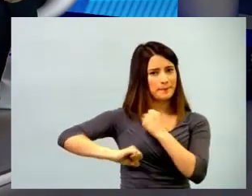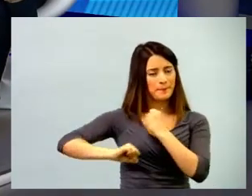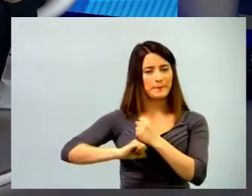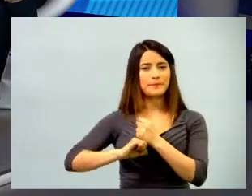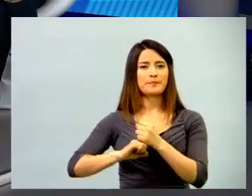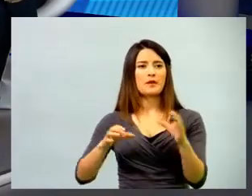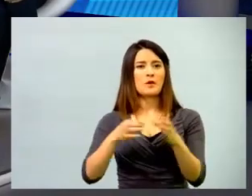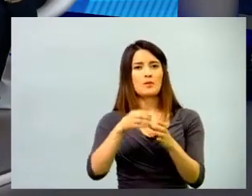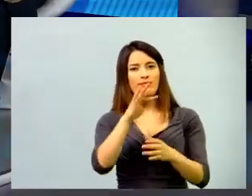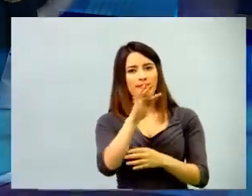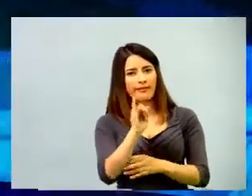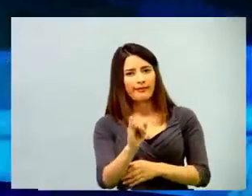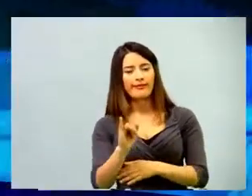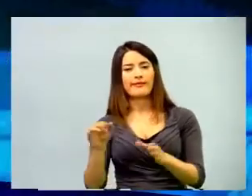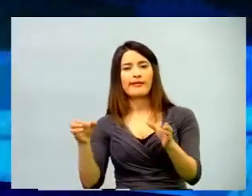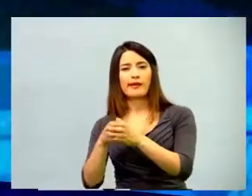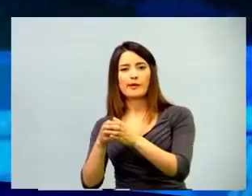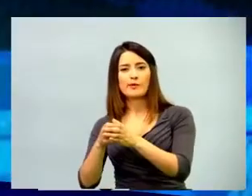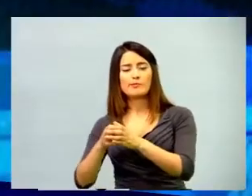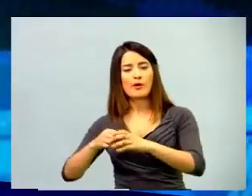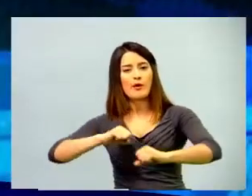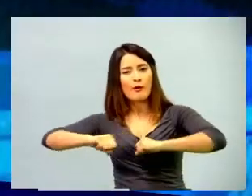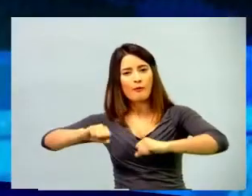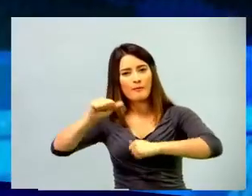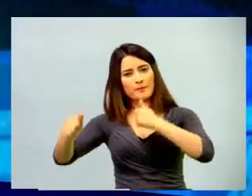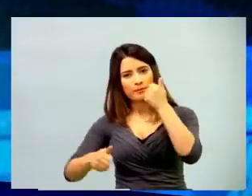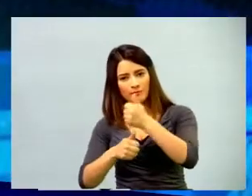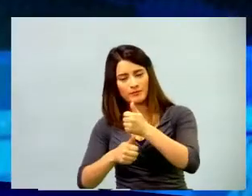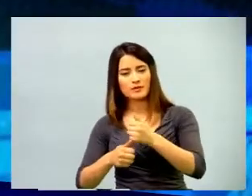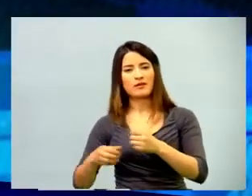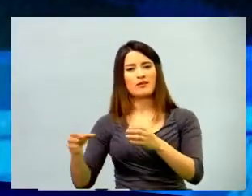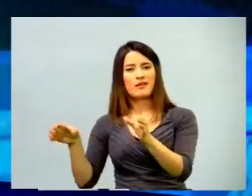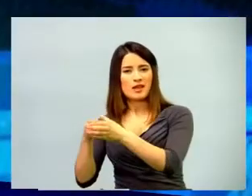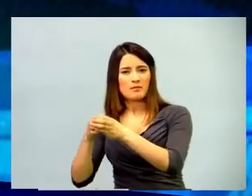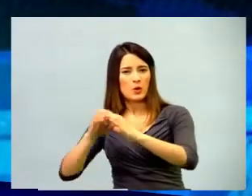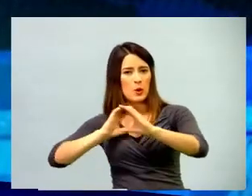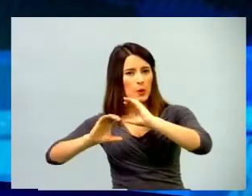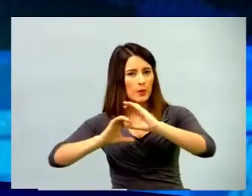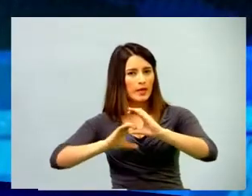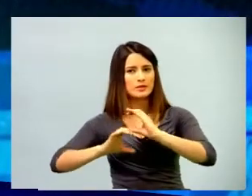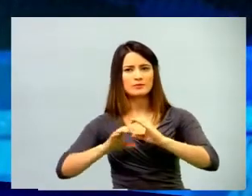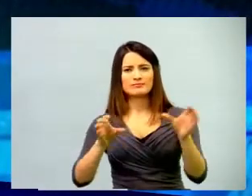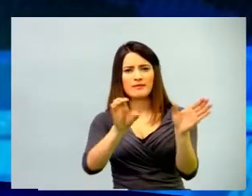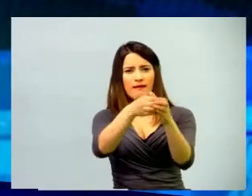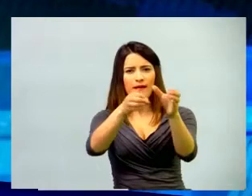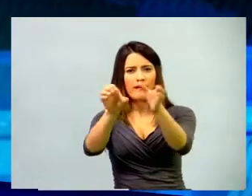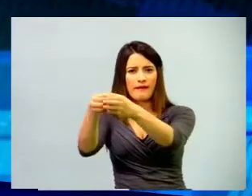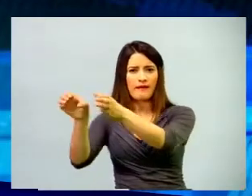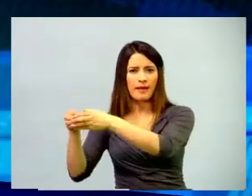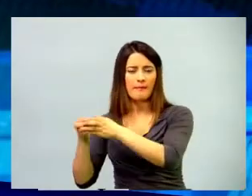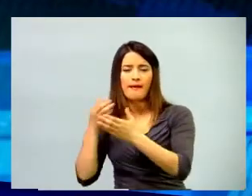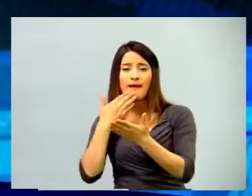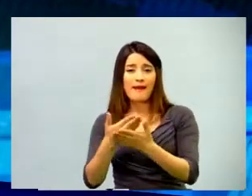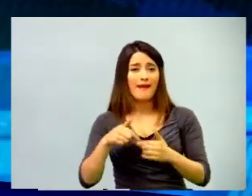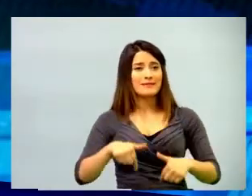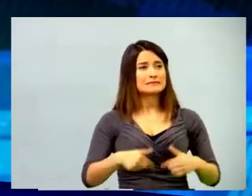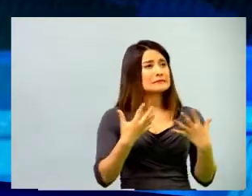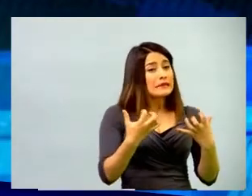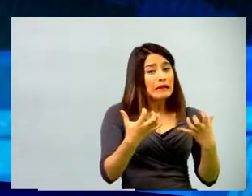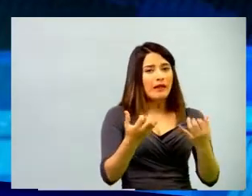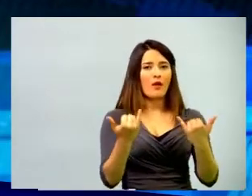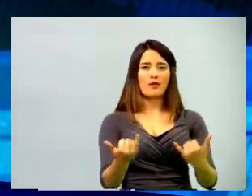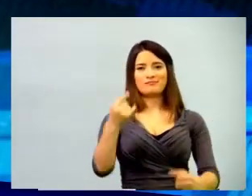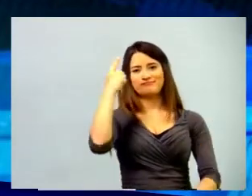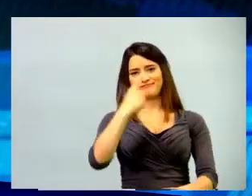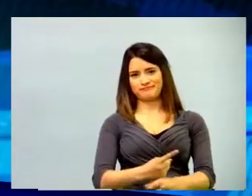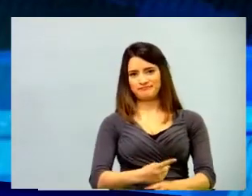equipo de TI, al equipo de la Subdirección de Operaciones, al equipo de Comunicaciones, muchas gracias porque hicimos un sueño posible. Y